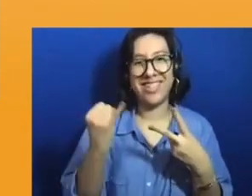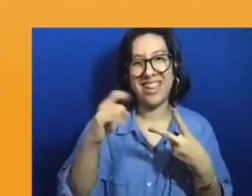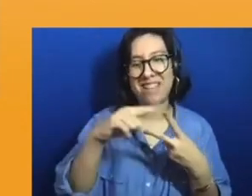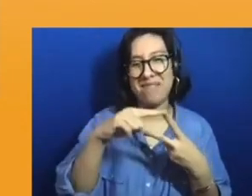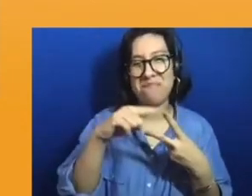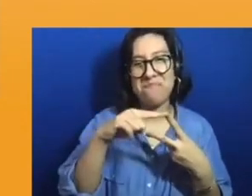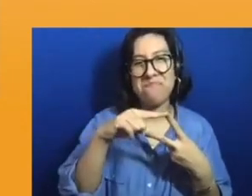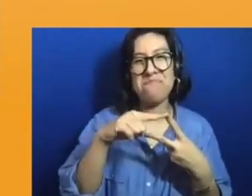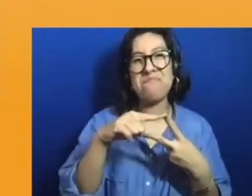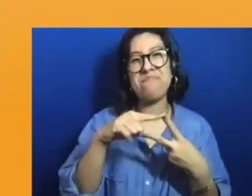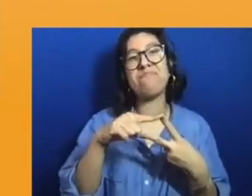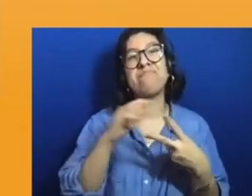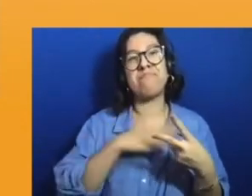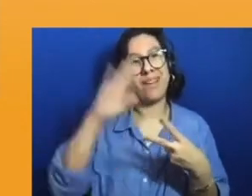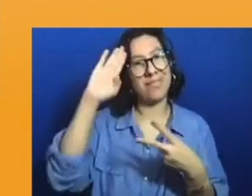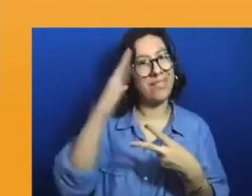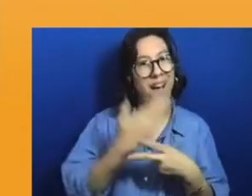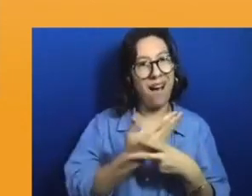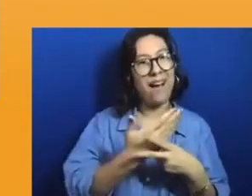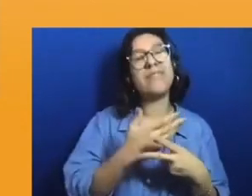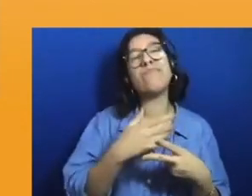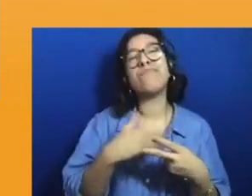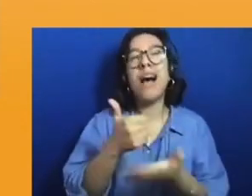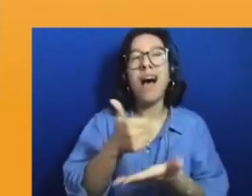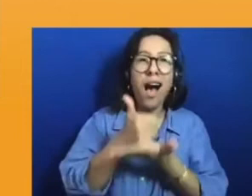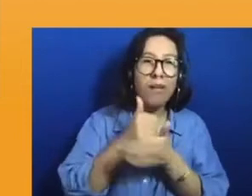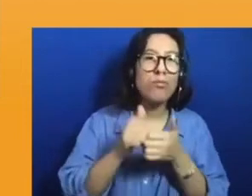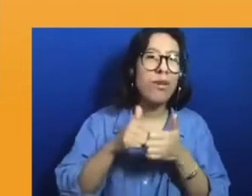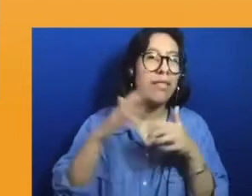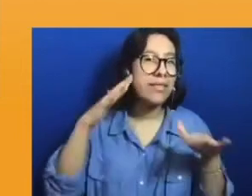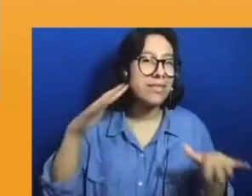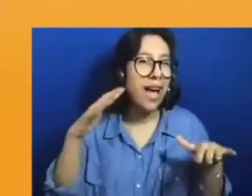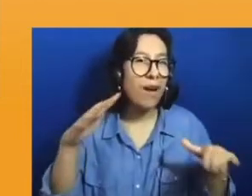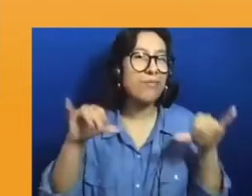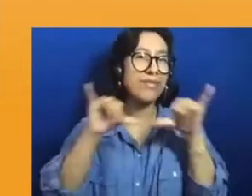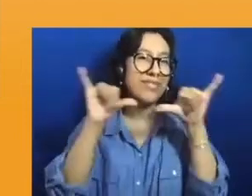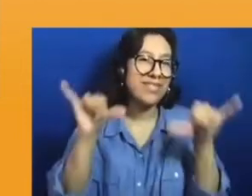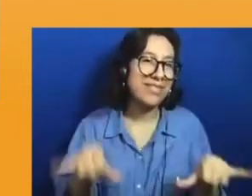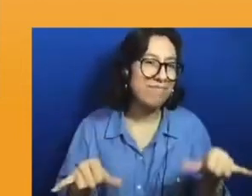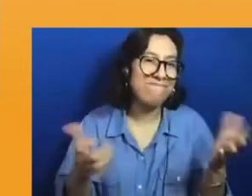entonces él me ayuda con el sonido, el sistema de sonido,